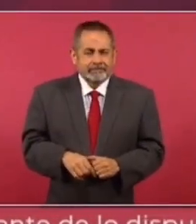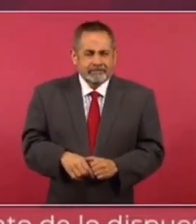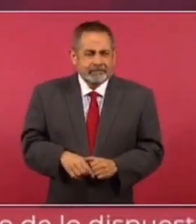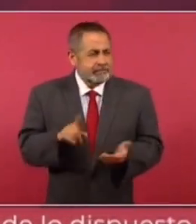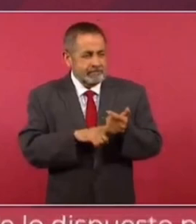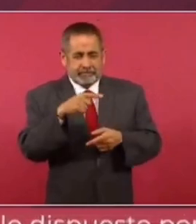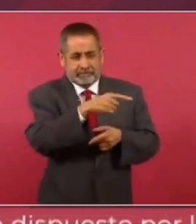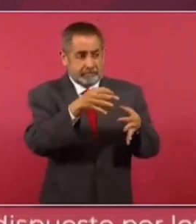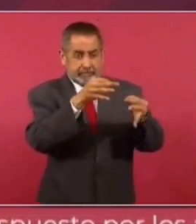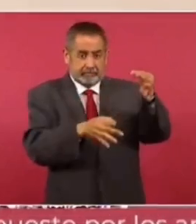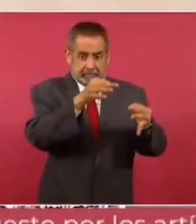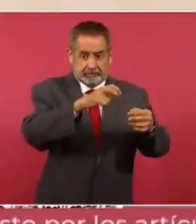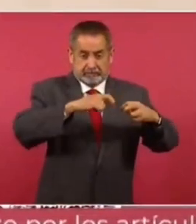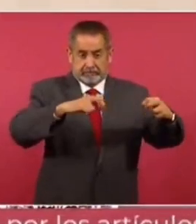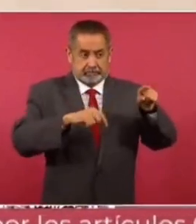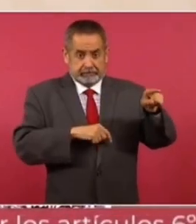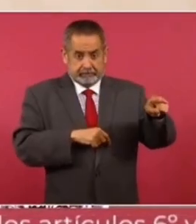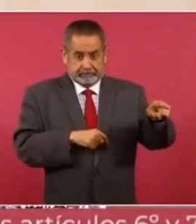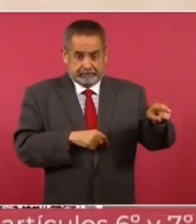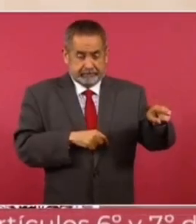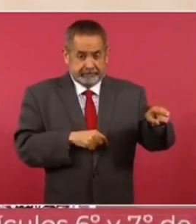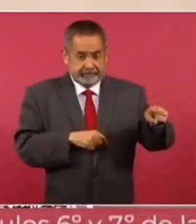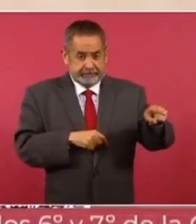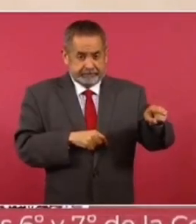Los del tribunal